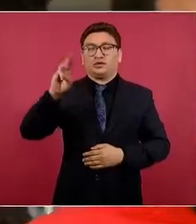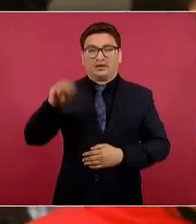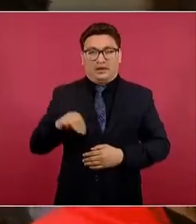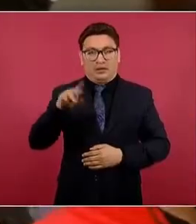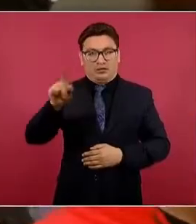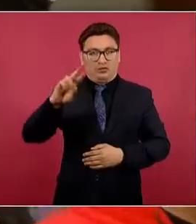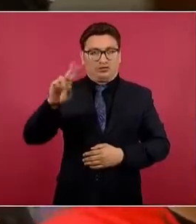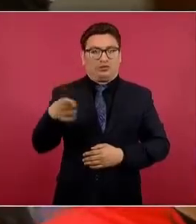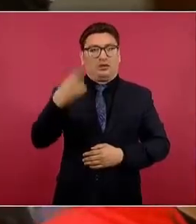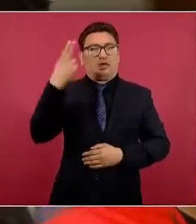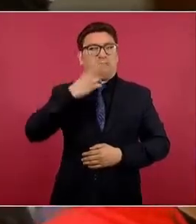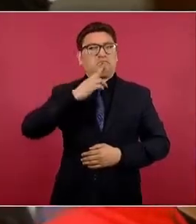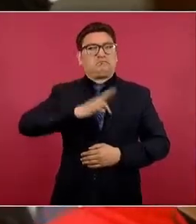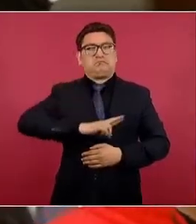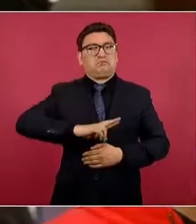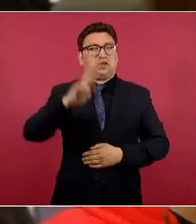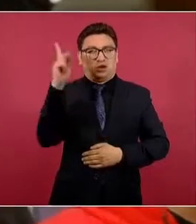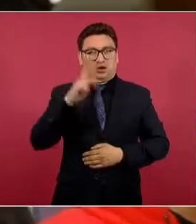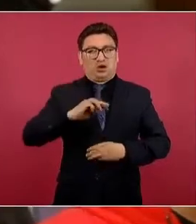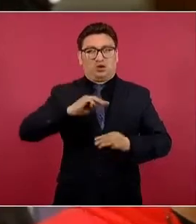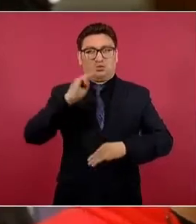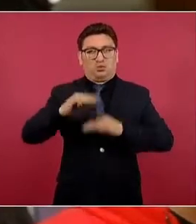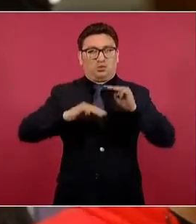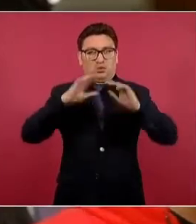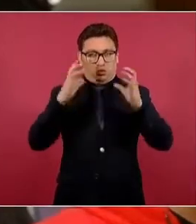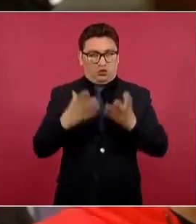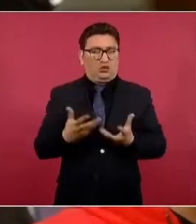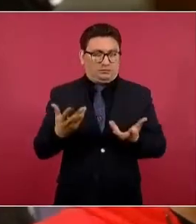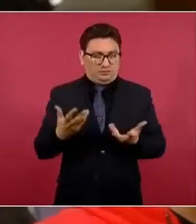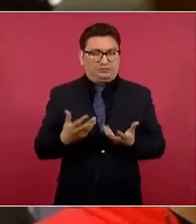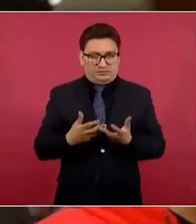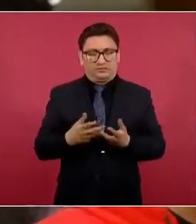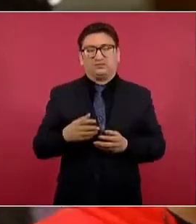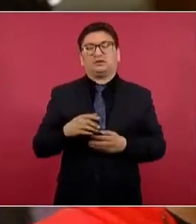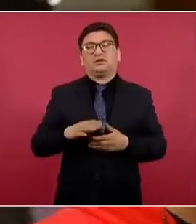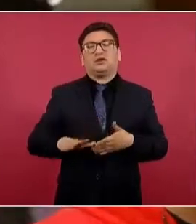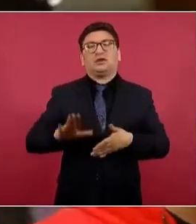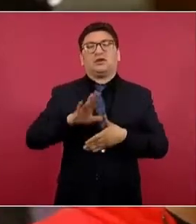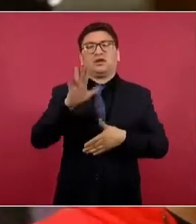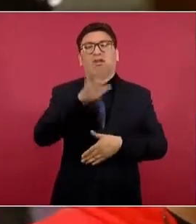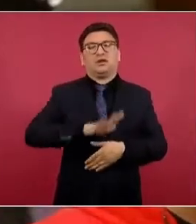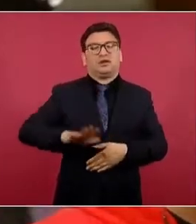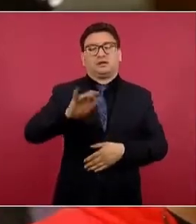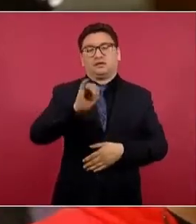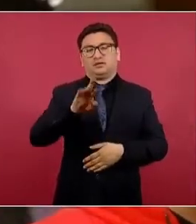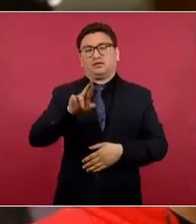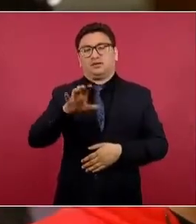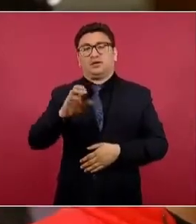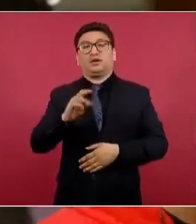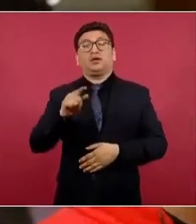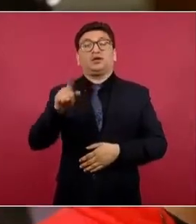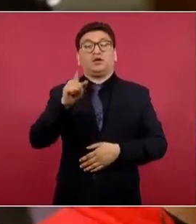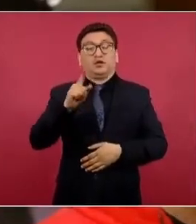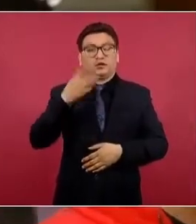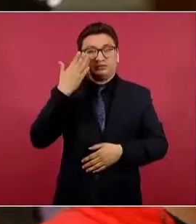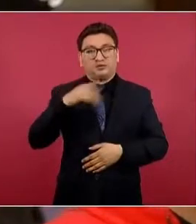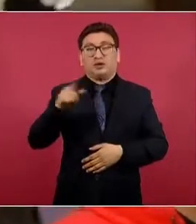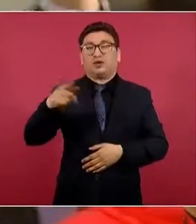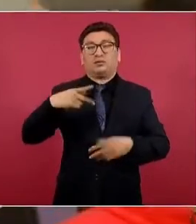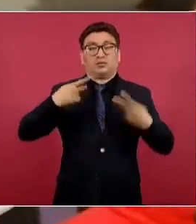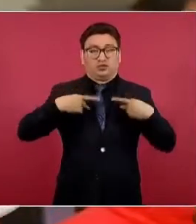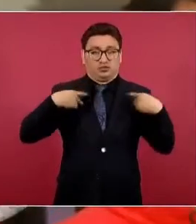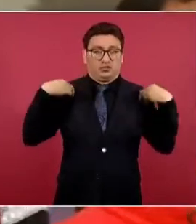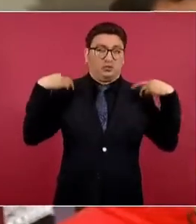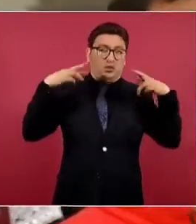de las mejores universidades del mundo a nivel pues Iberoamérica, gracias al trabajo que han desarrollado